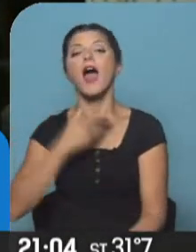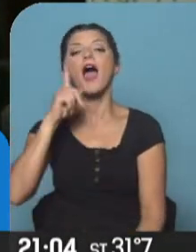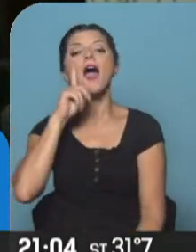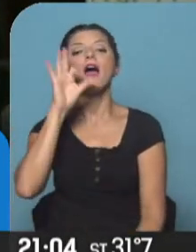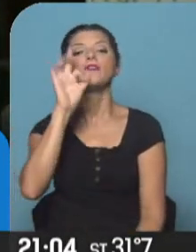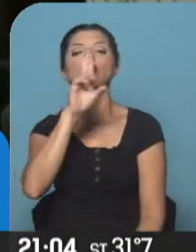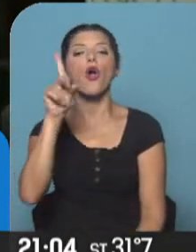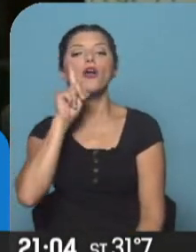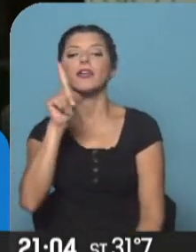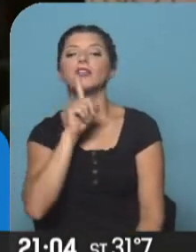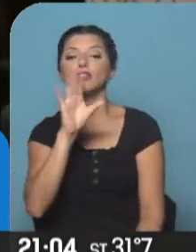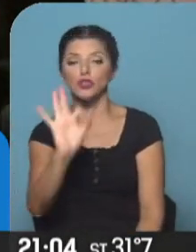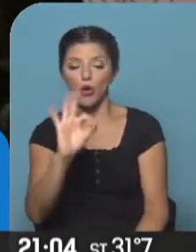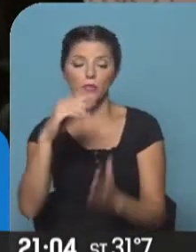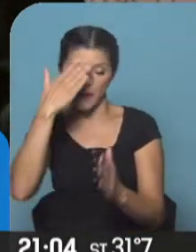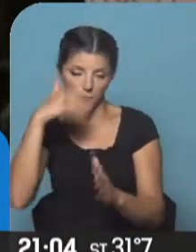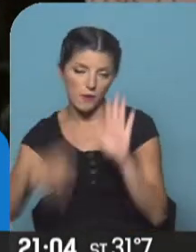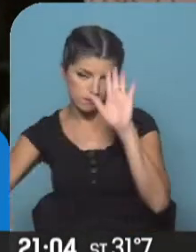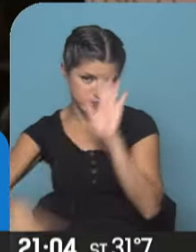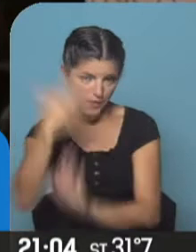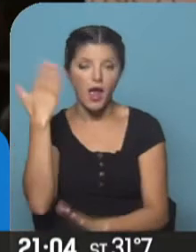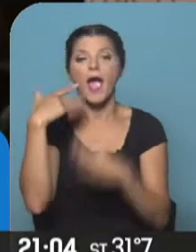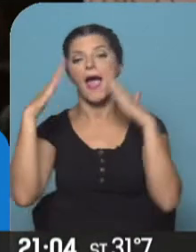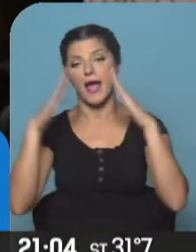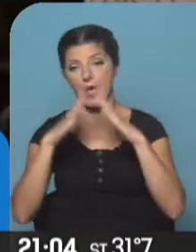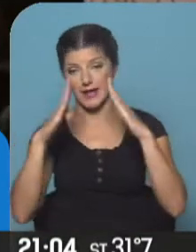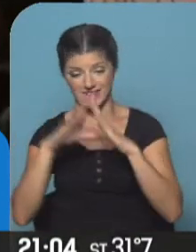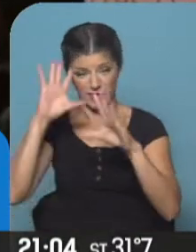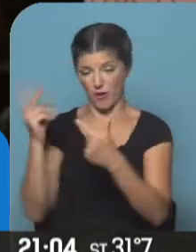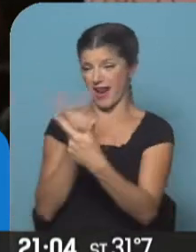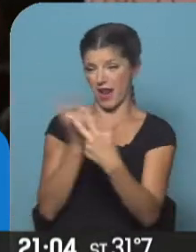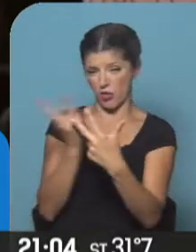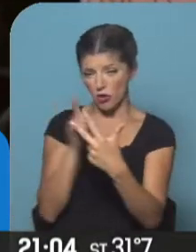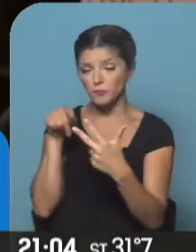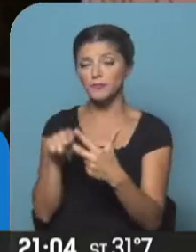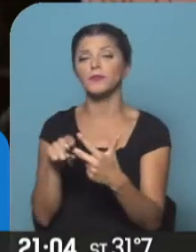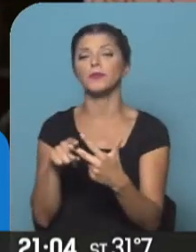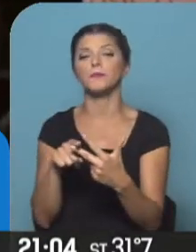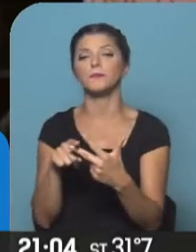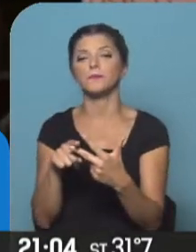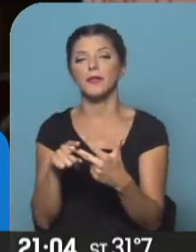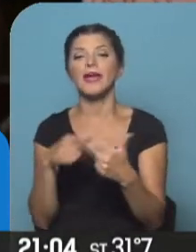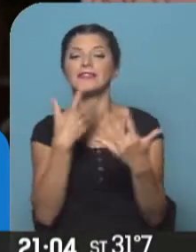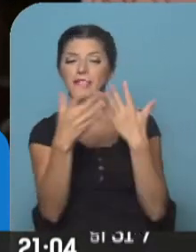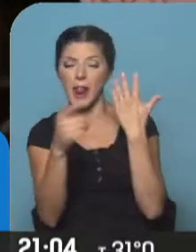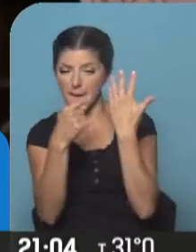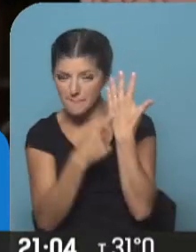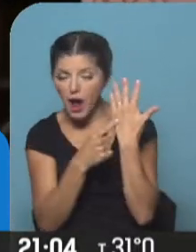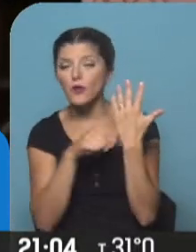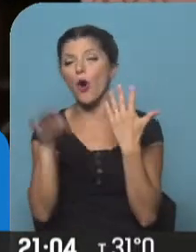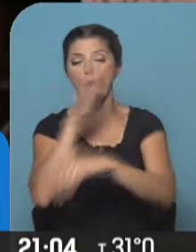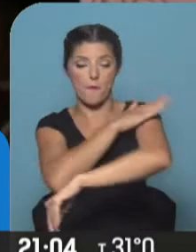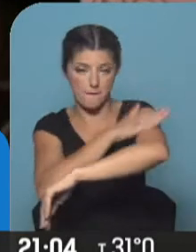pero fueron dadas de alta recordemos que tenían lesiones perdigonazos en la mano y en el brazo